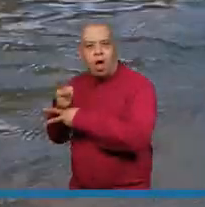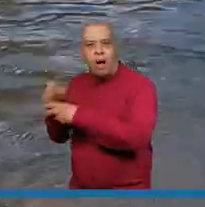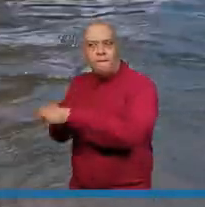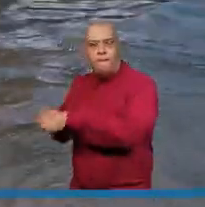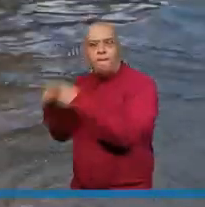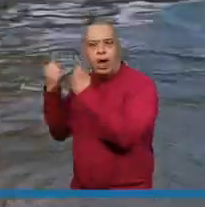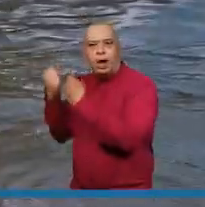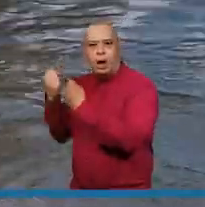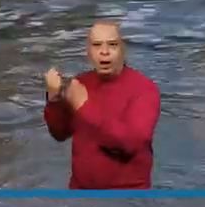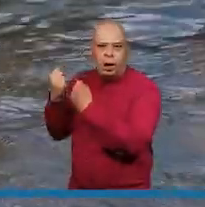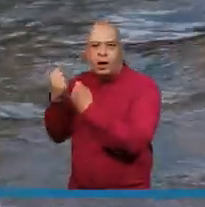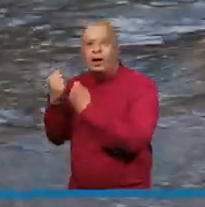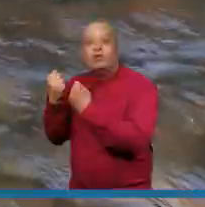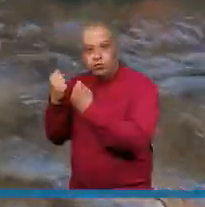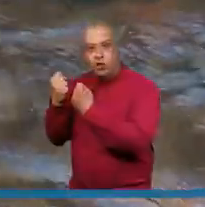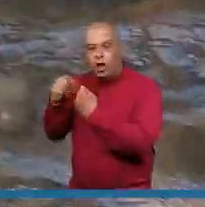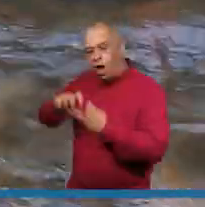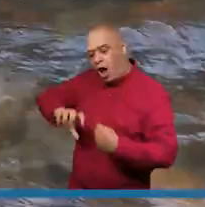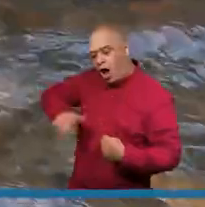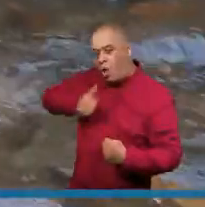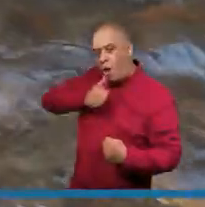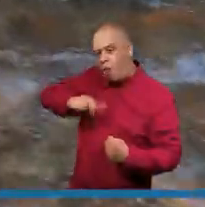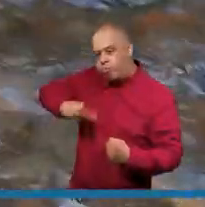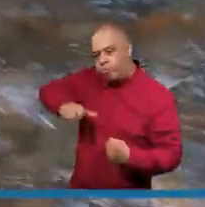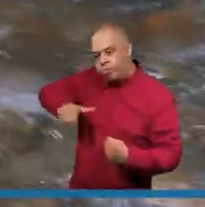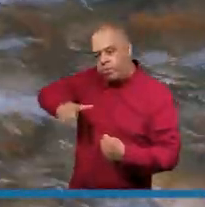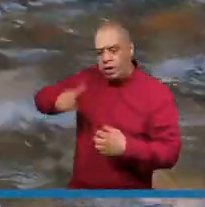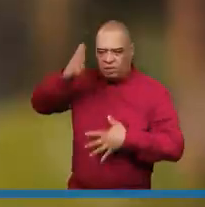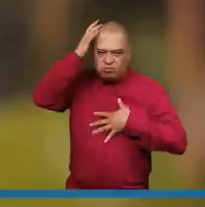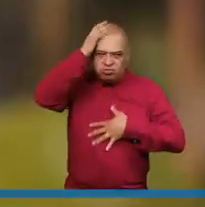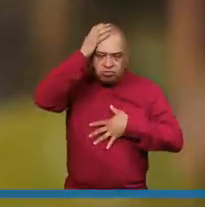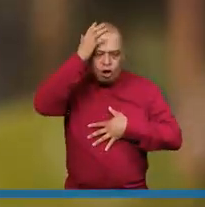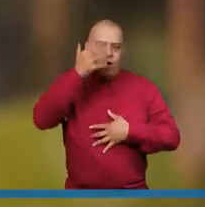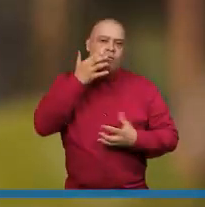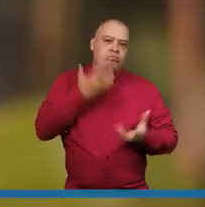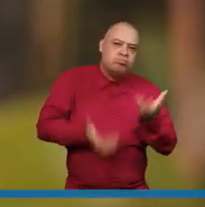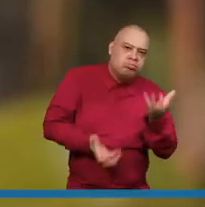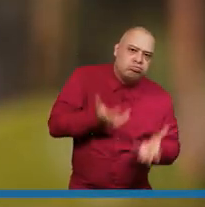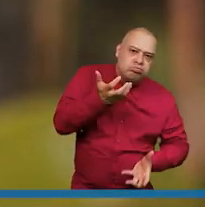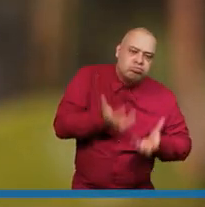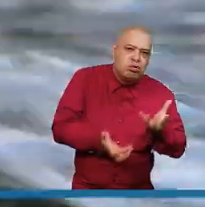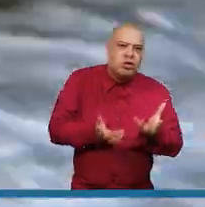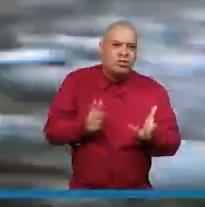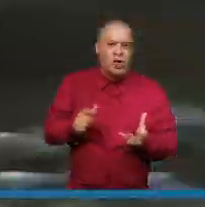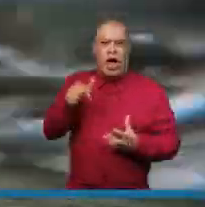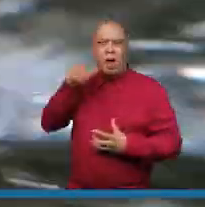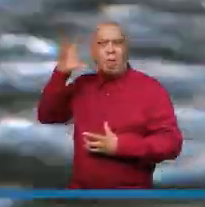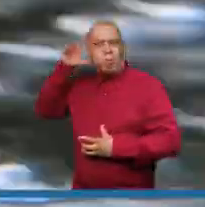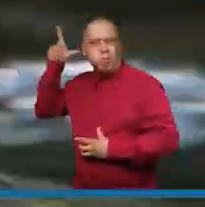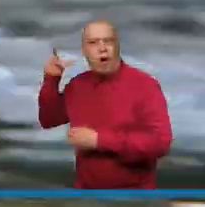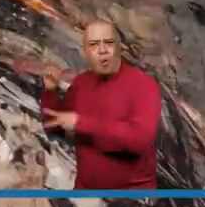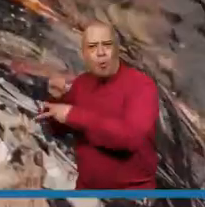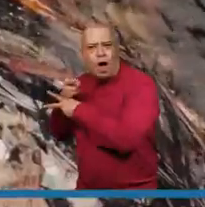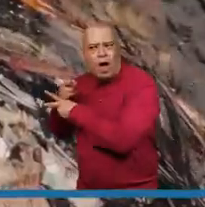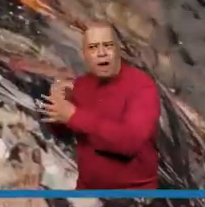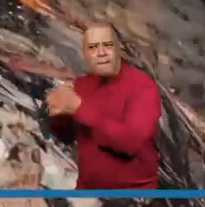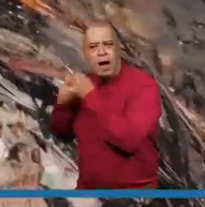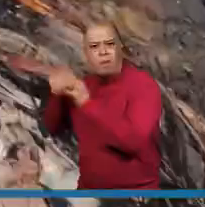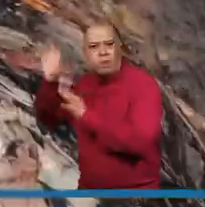de Belmira lo suficiente para garantizar que abrir esa canilla para bañarnos, para cocinar, está